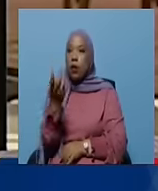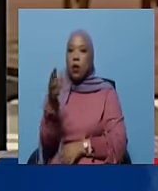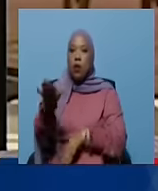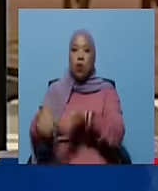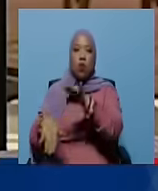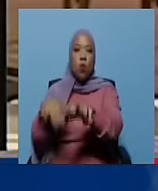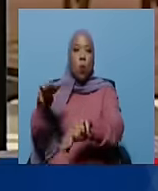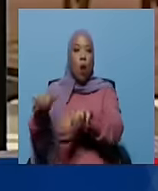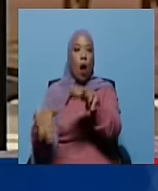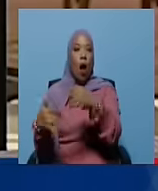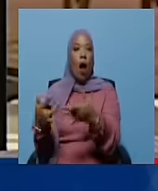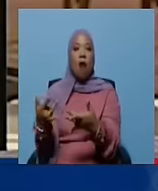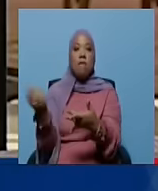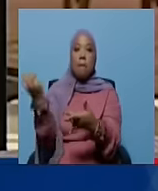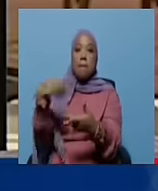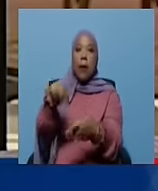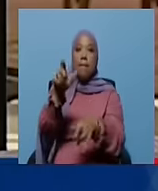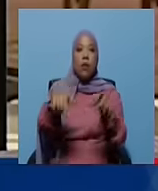el nivel que debería estar.